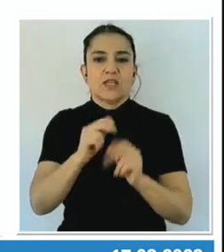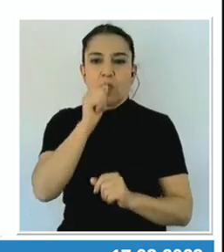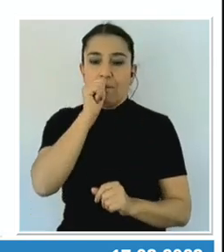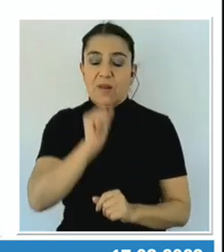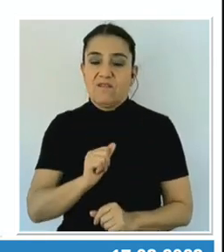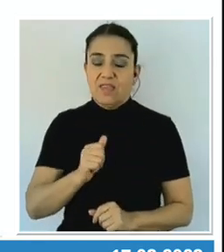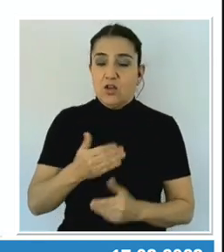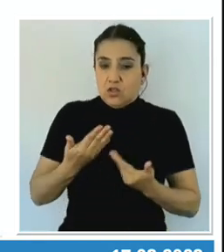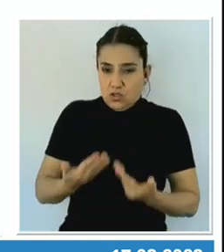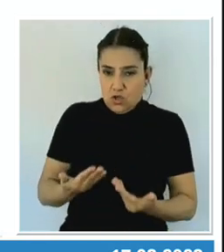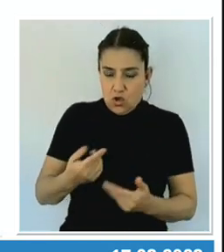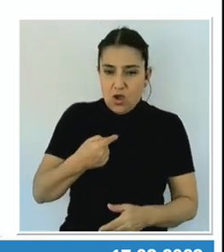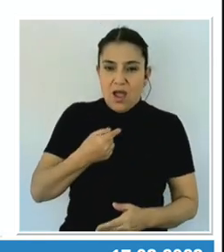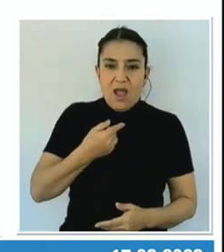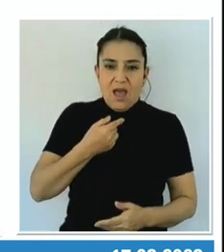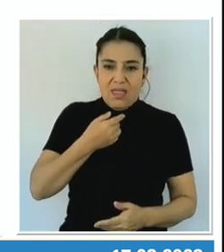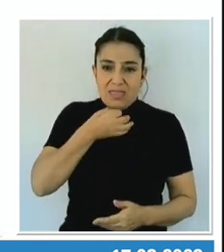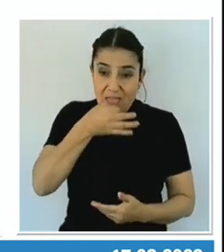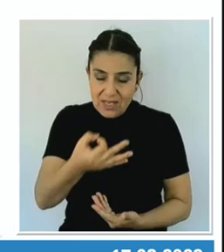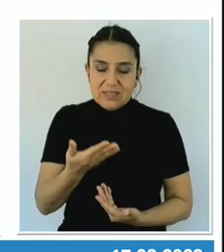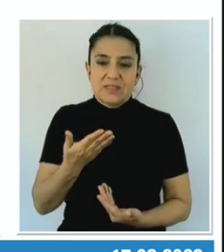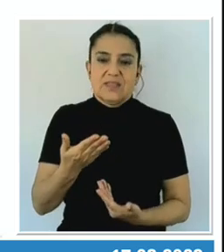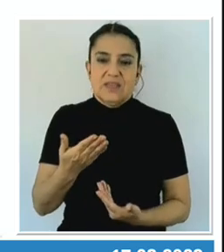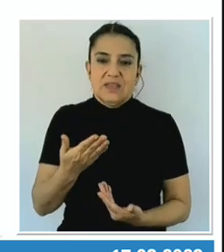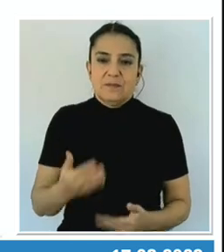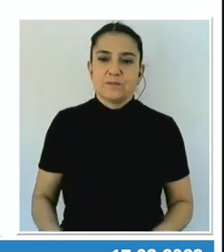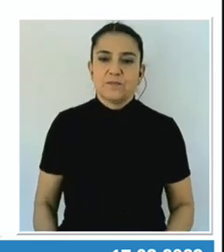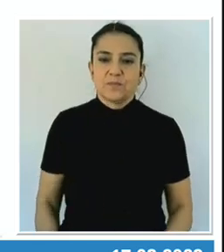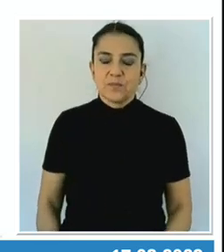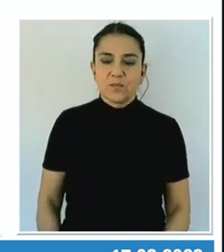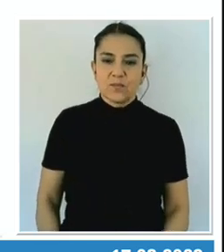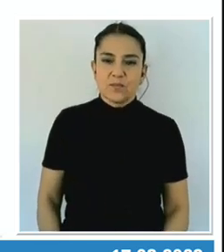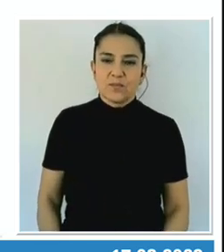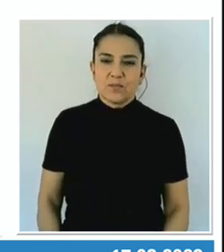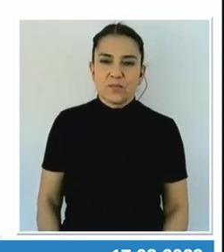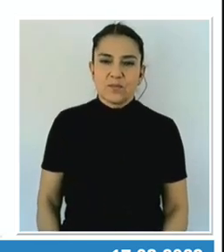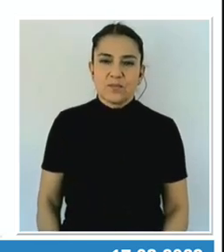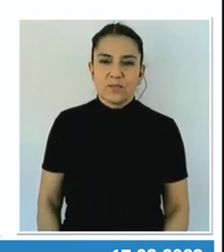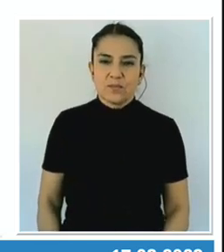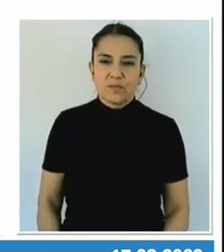de inmediato para que no sea críptica mi apreciación.